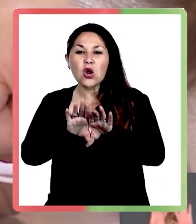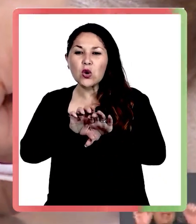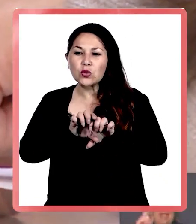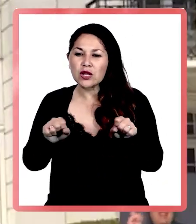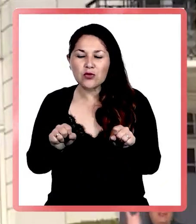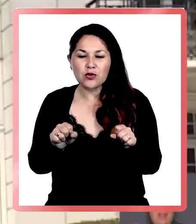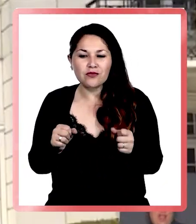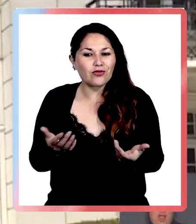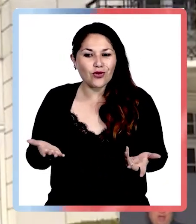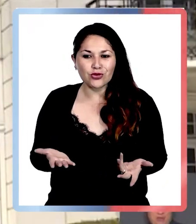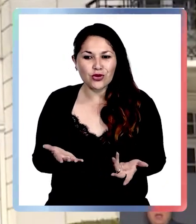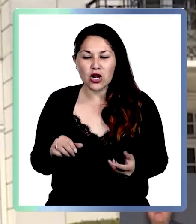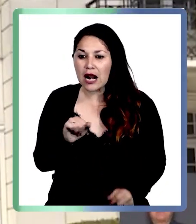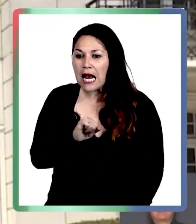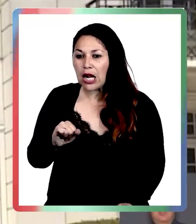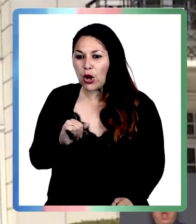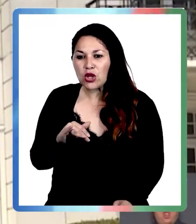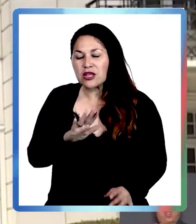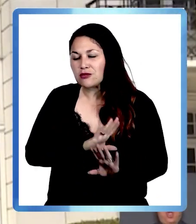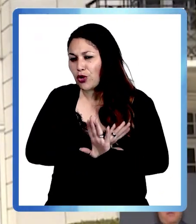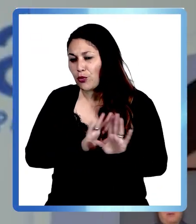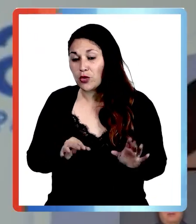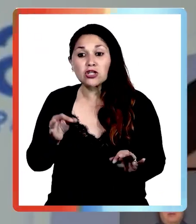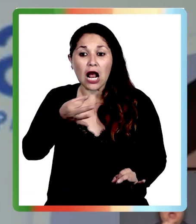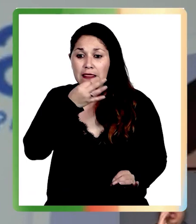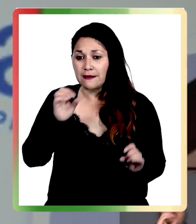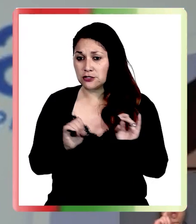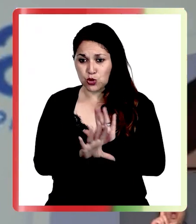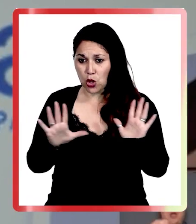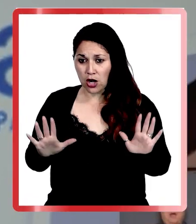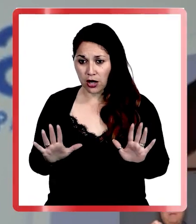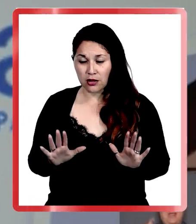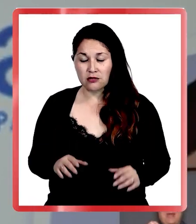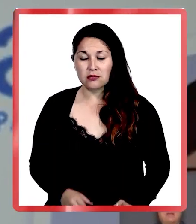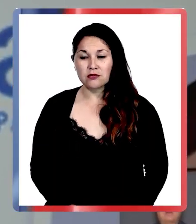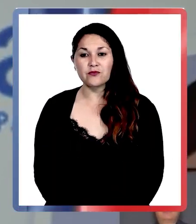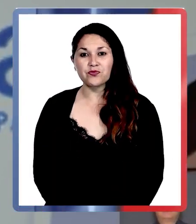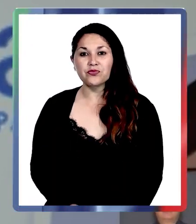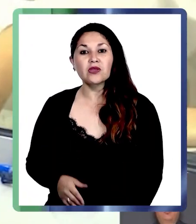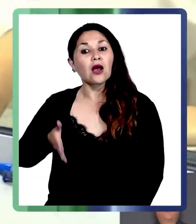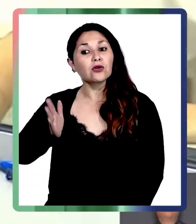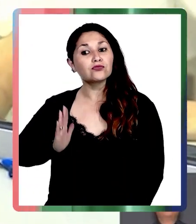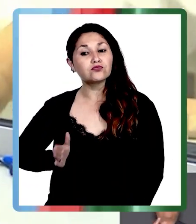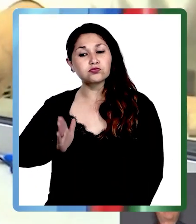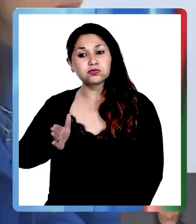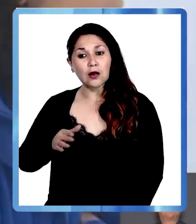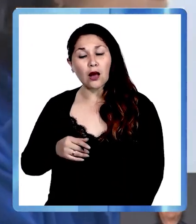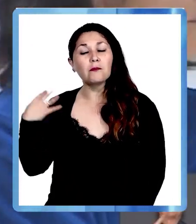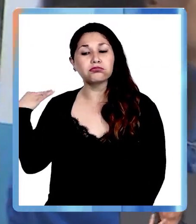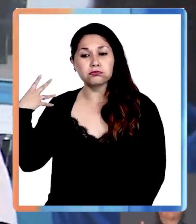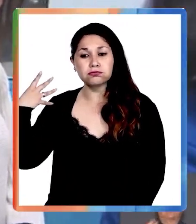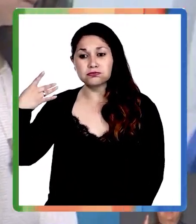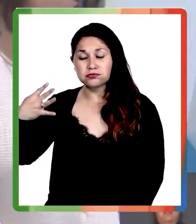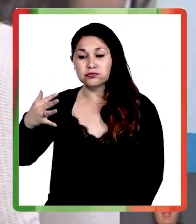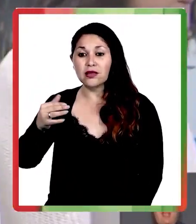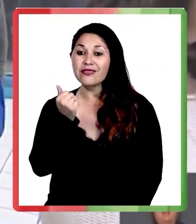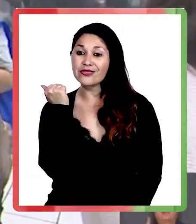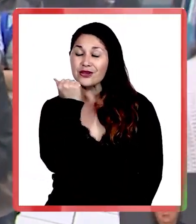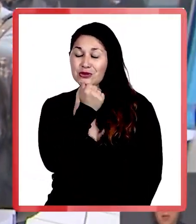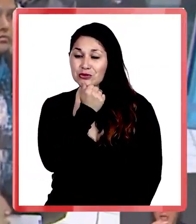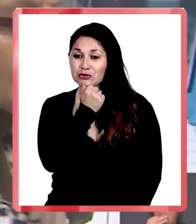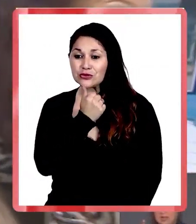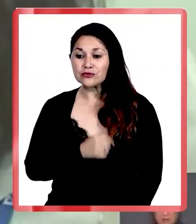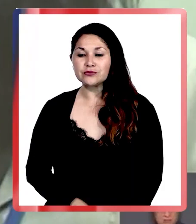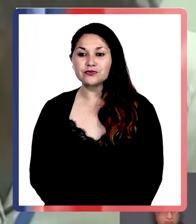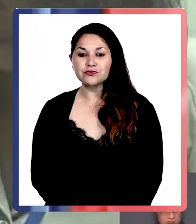también gobierno-oposición para solucionarlo, eso hay que decirlo con claridad, y obviamente que siguieron cometiendo esos errores que le